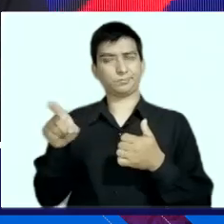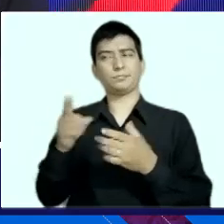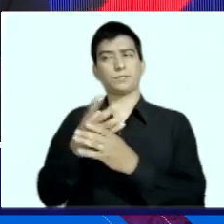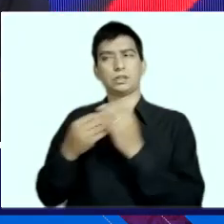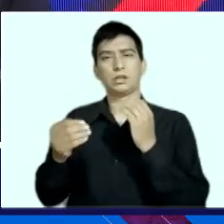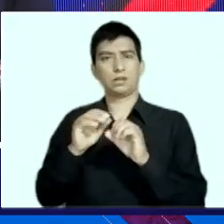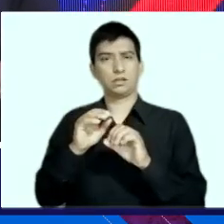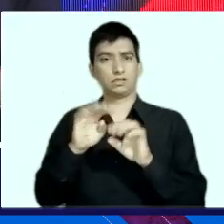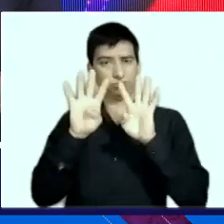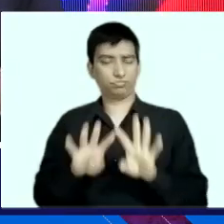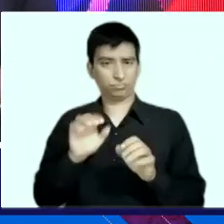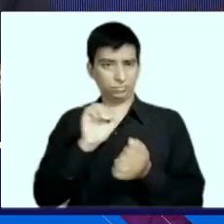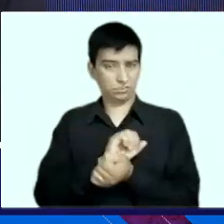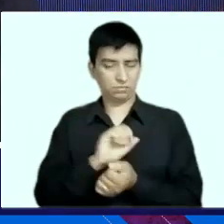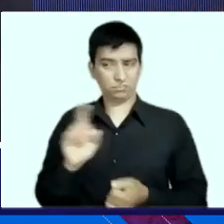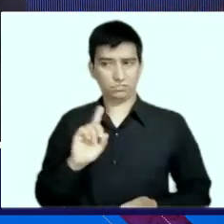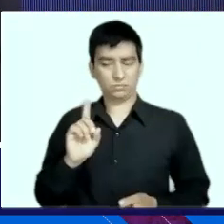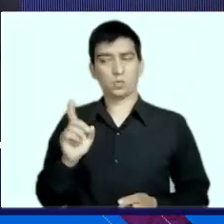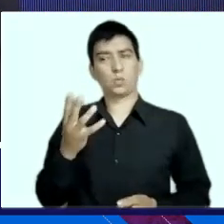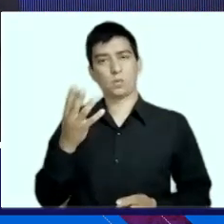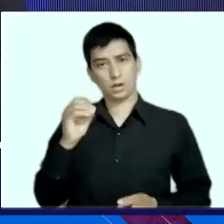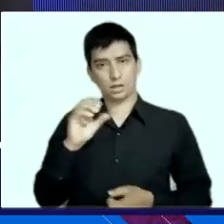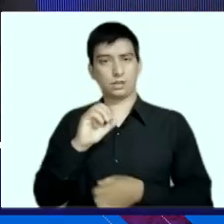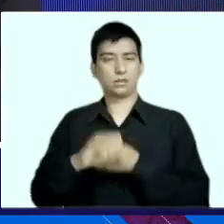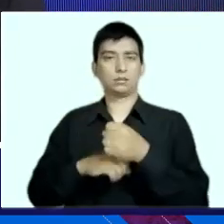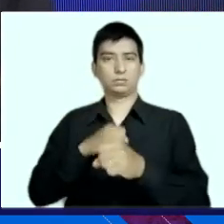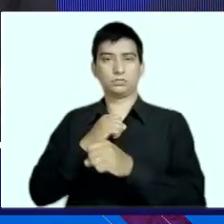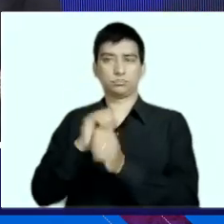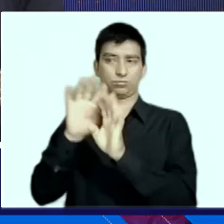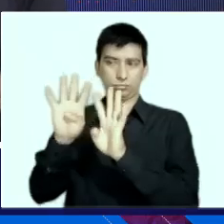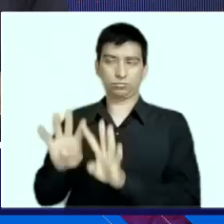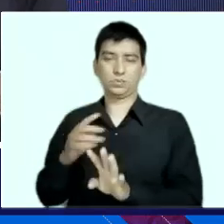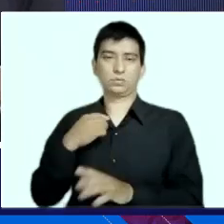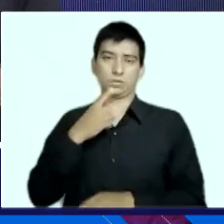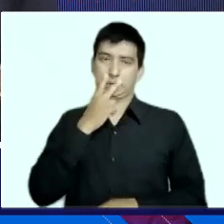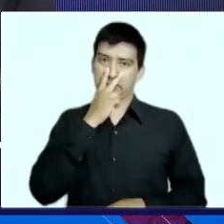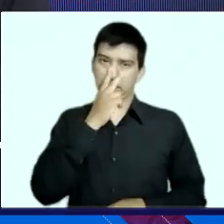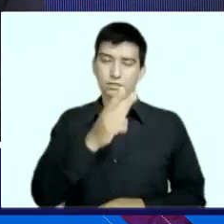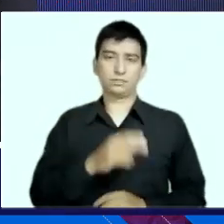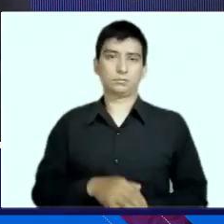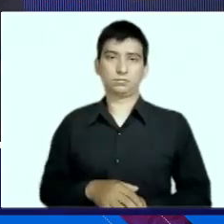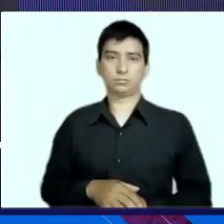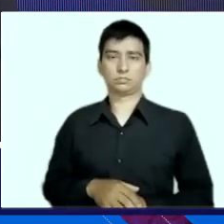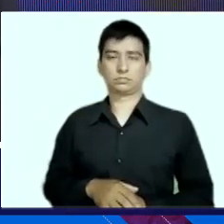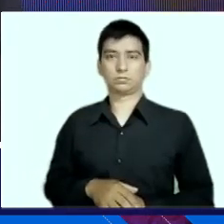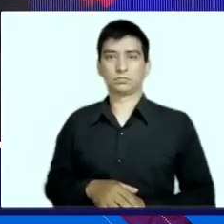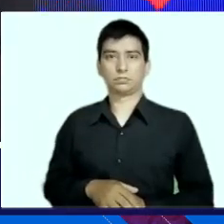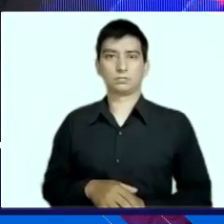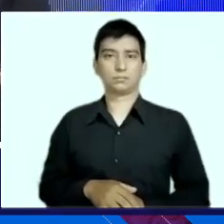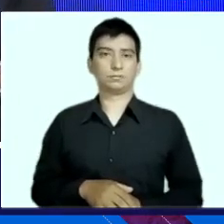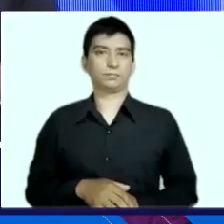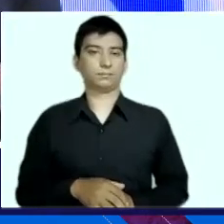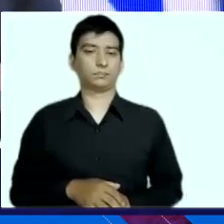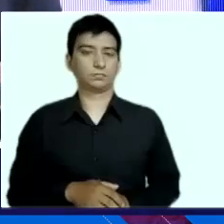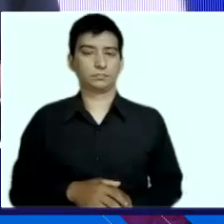él. Sí. Así mismo. También apoyo lo que Diego dice. Los 40 años puede cambiar, pero que cumpla la condena. Realmente